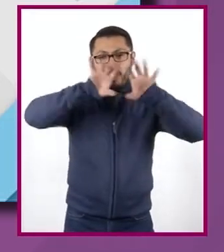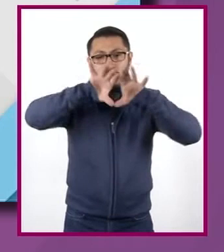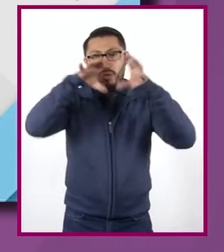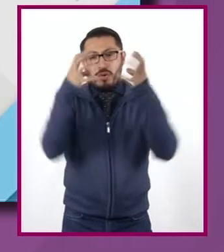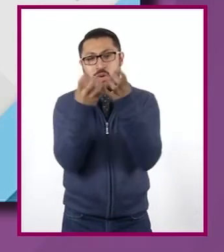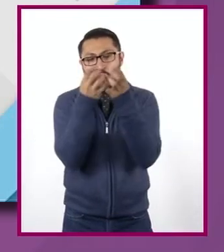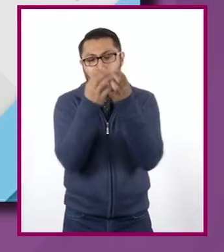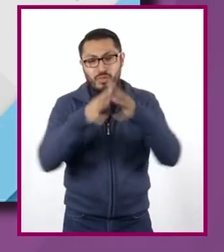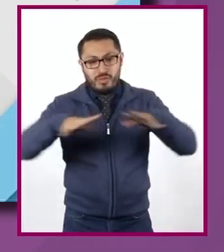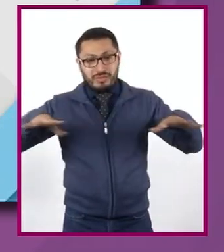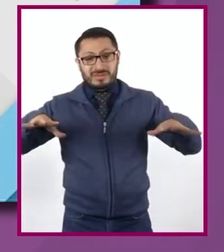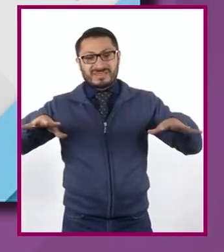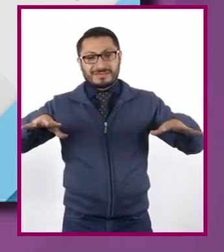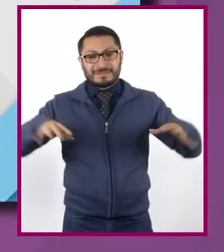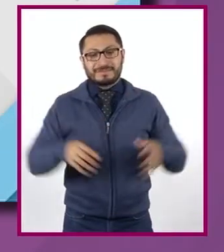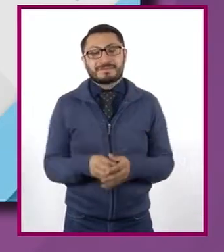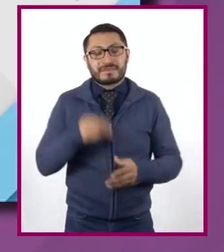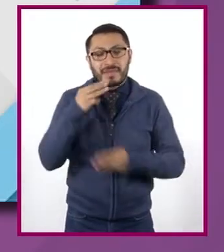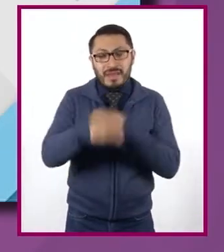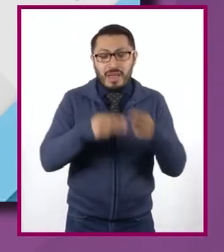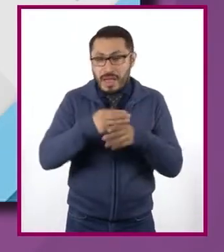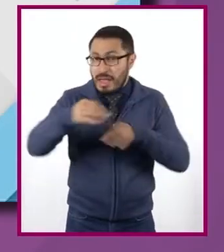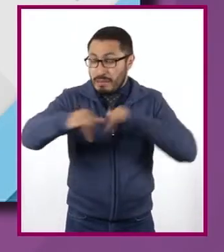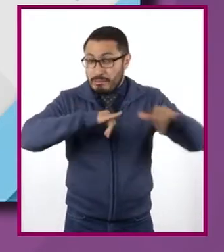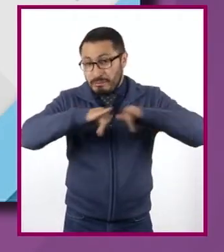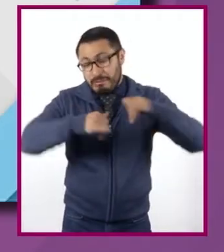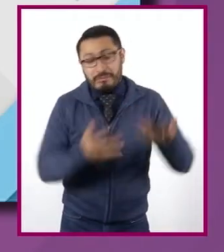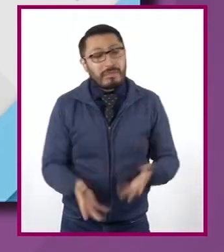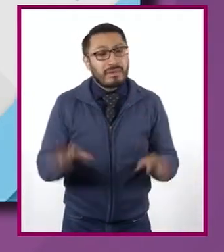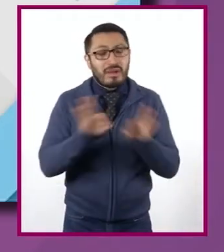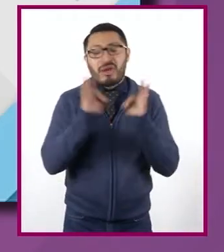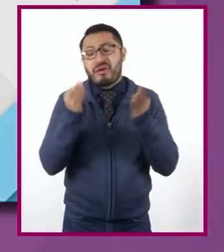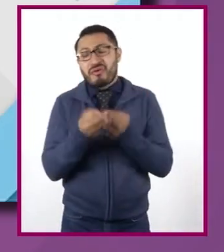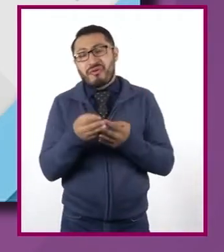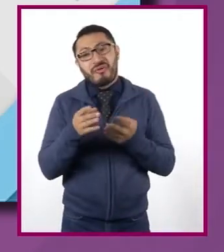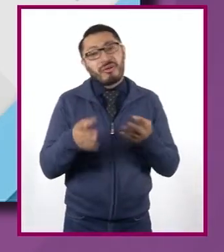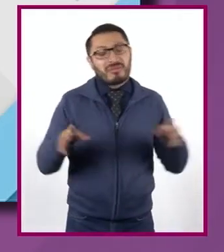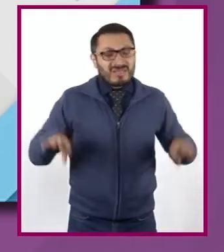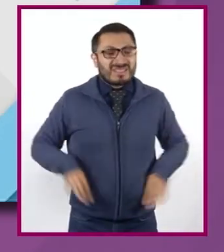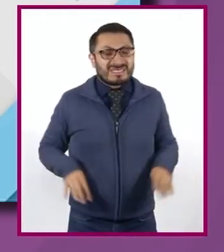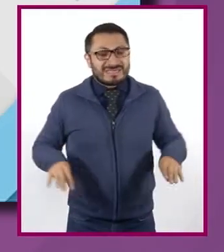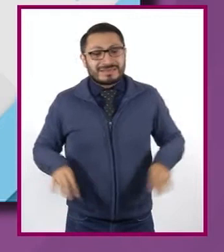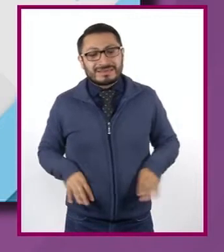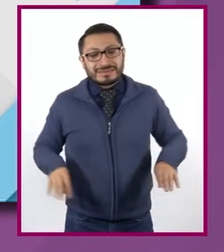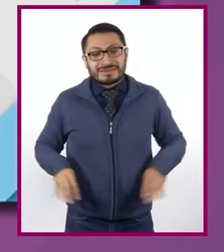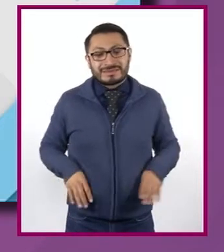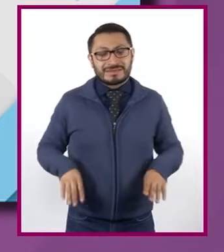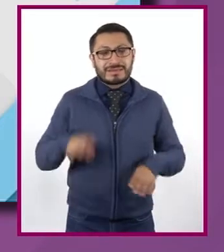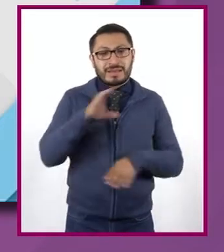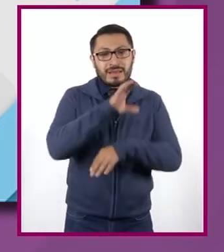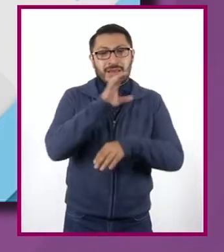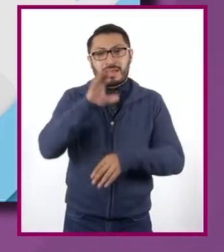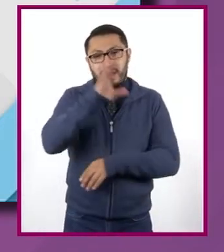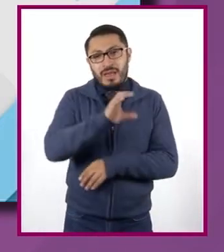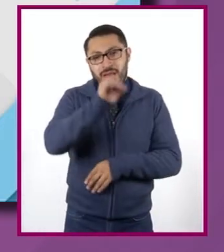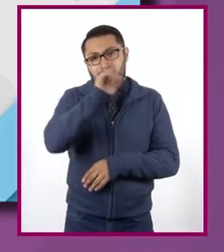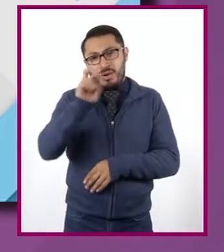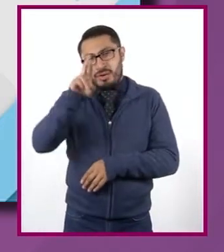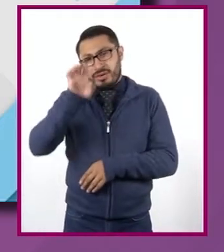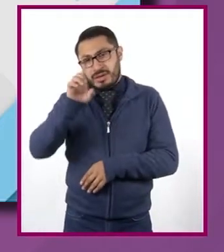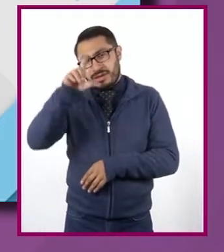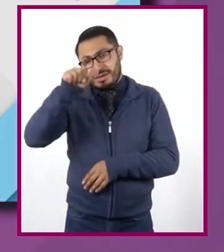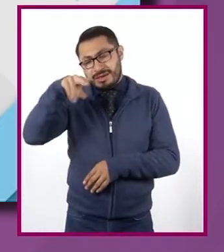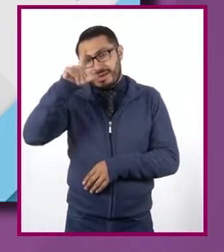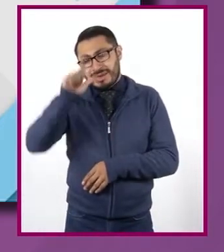plano. Los mapas son entonces una especie de modelo caracterizado por tener coordenadas geográficas,